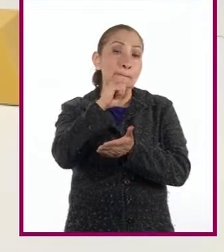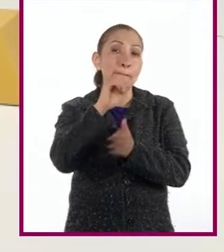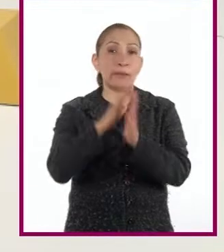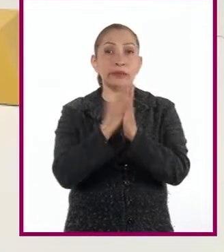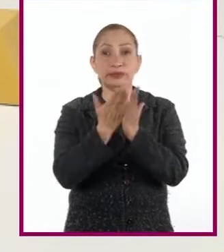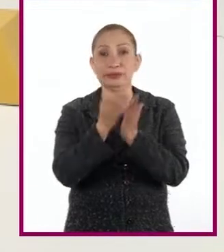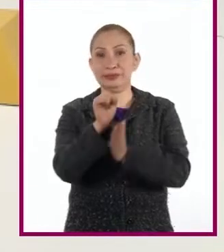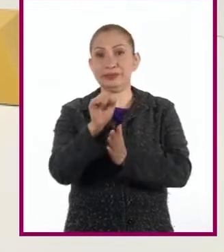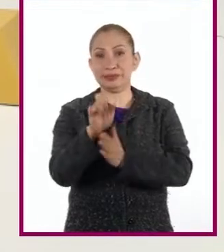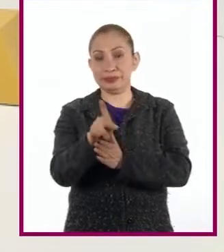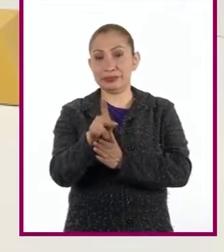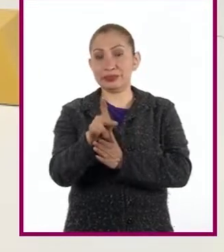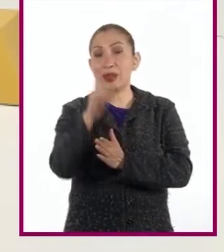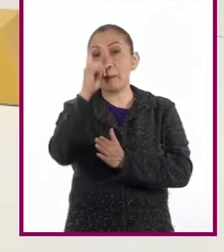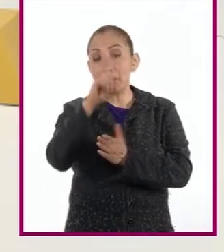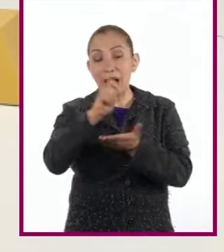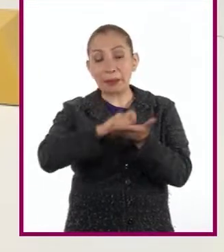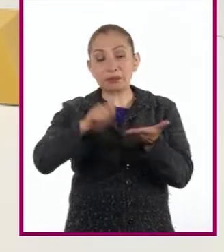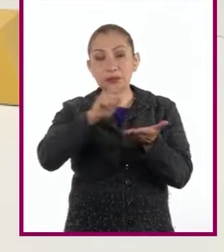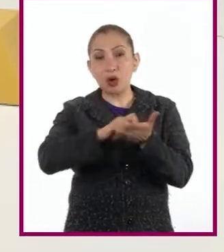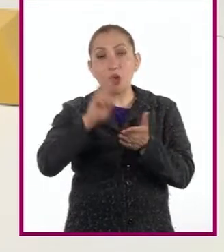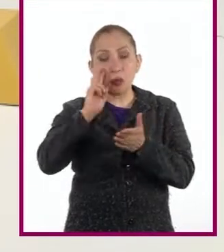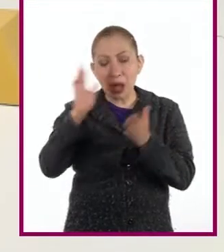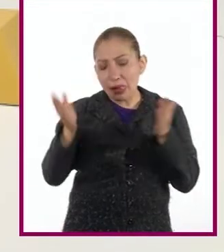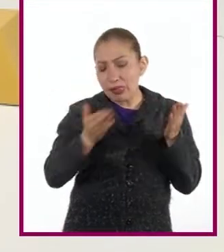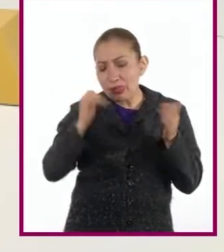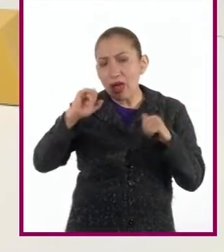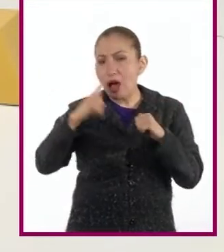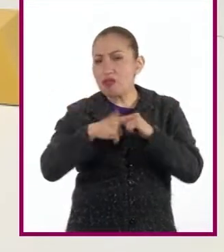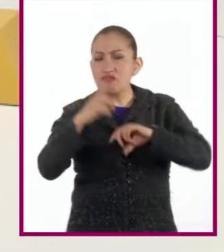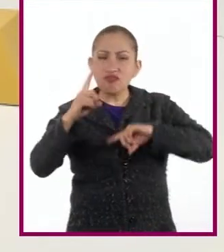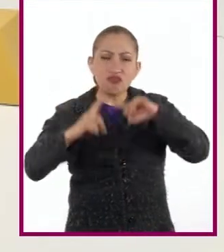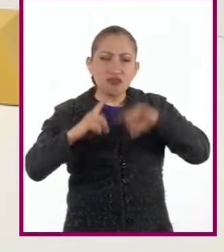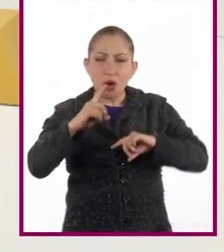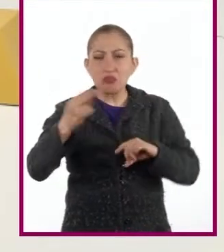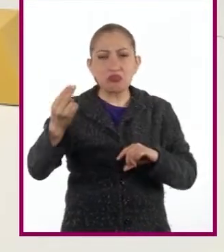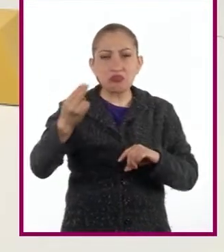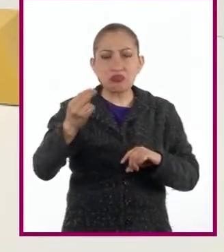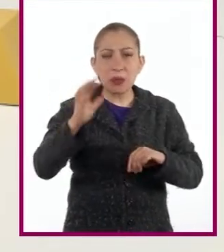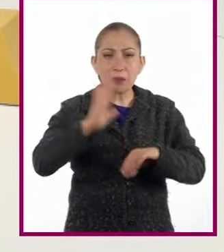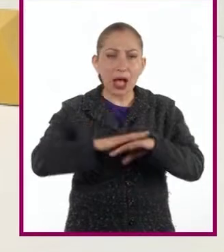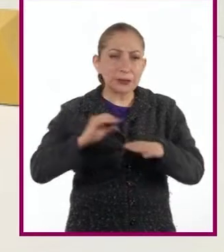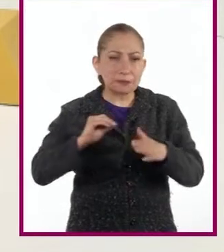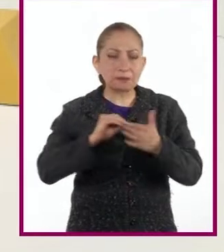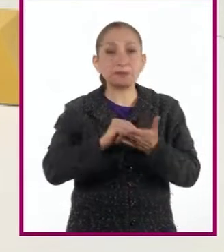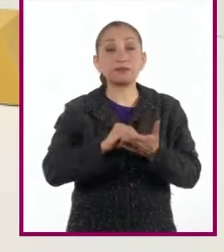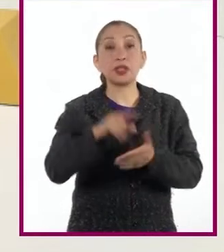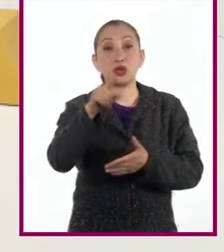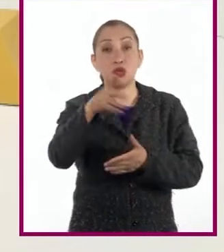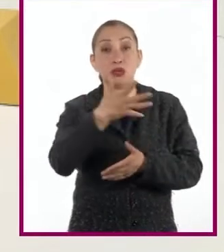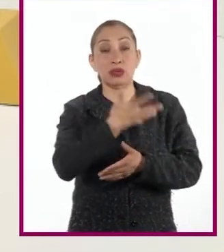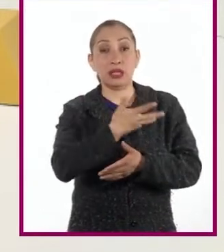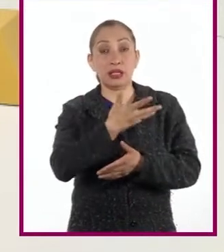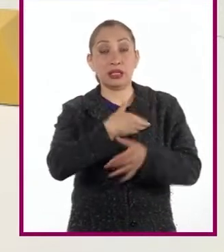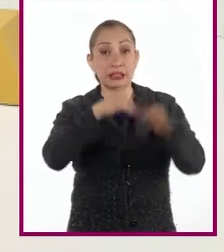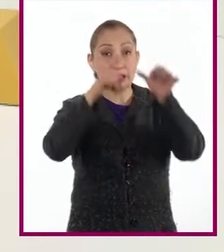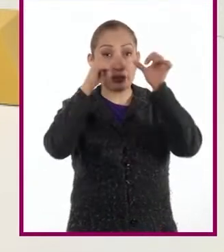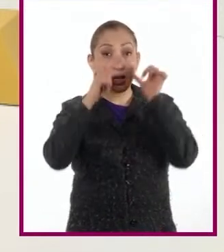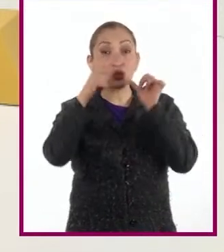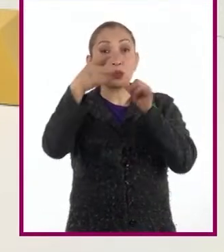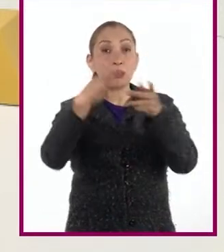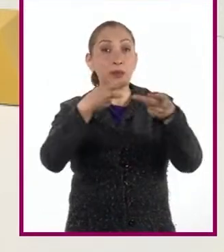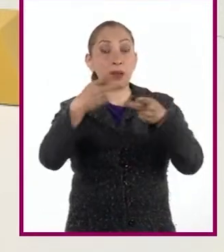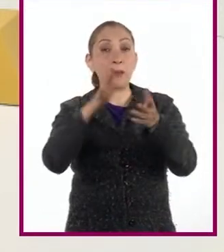de texto para hacer anotaciones y consultar lo que consideren necesario. Si tienen discapacidad visual, preparen